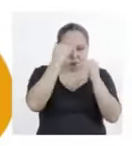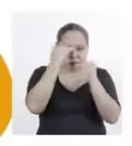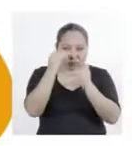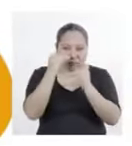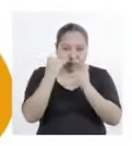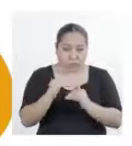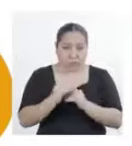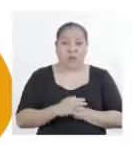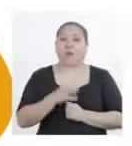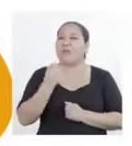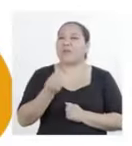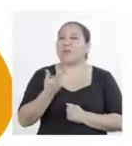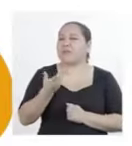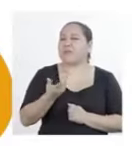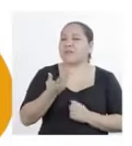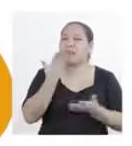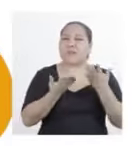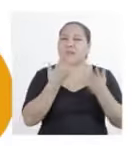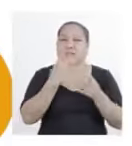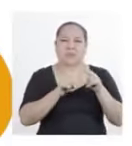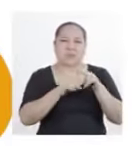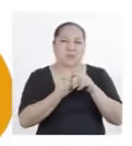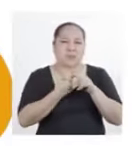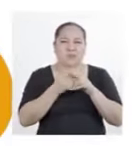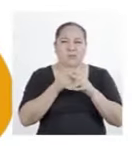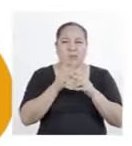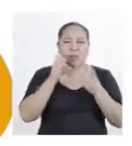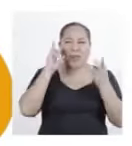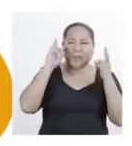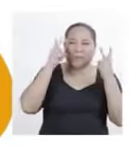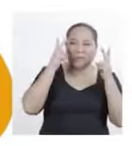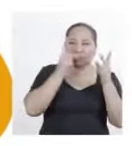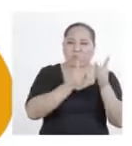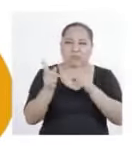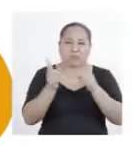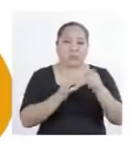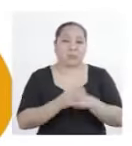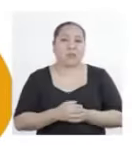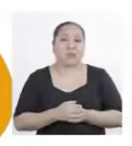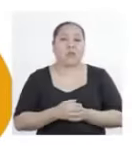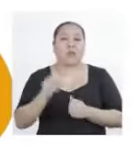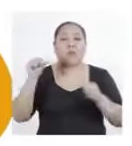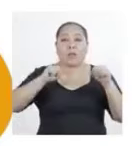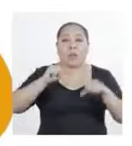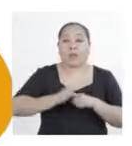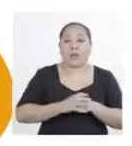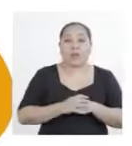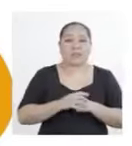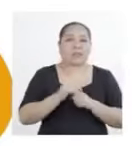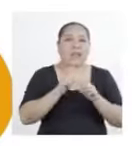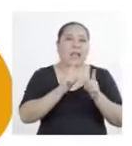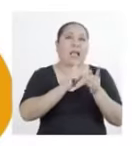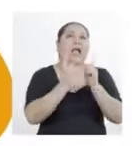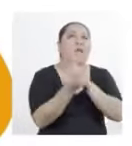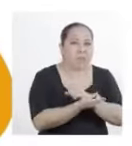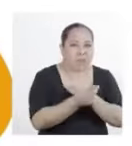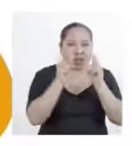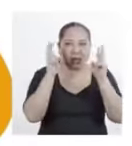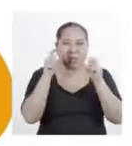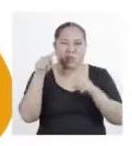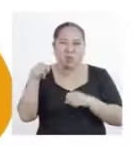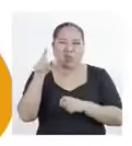esté bien delimitado Porque si no, podemos comenzar a divagar ¿No, profesor? Lo peor es salirnos del tema